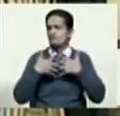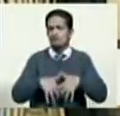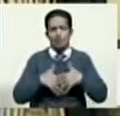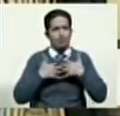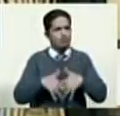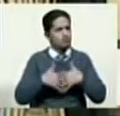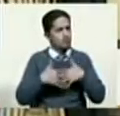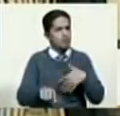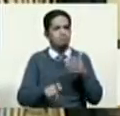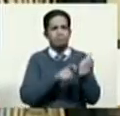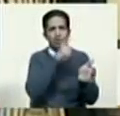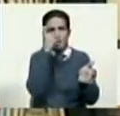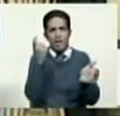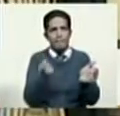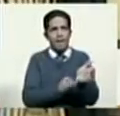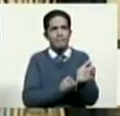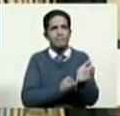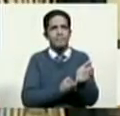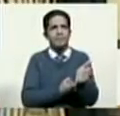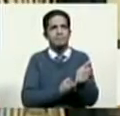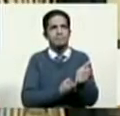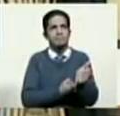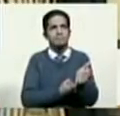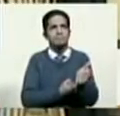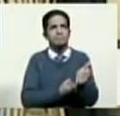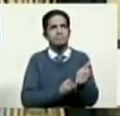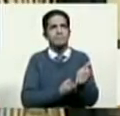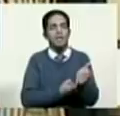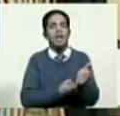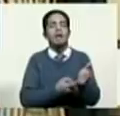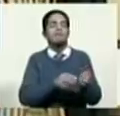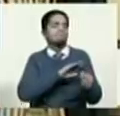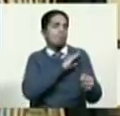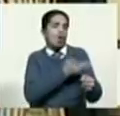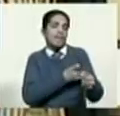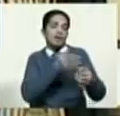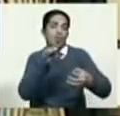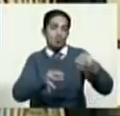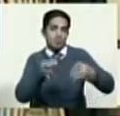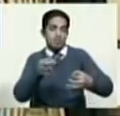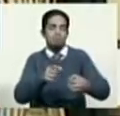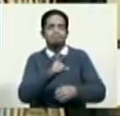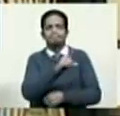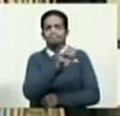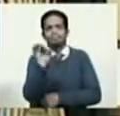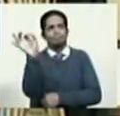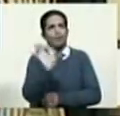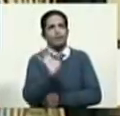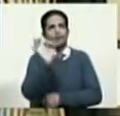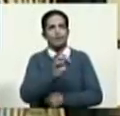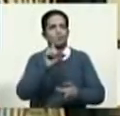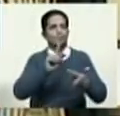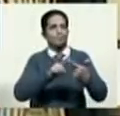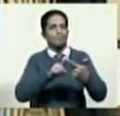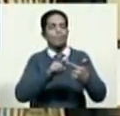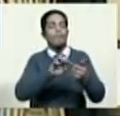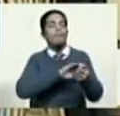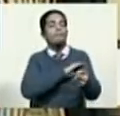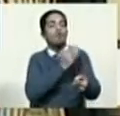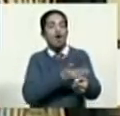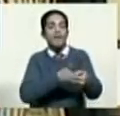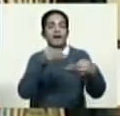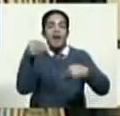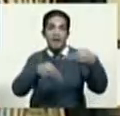y totalmente. Y de manera soberana, el Poder Judicial, 100%. El Poder Electoral,